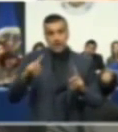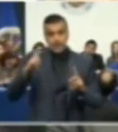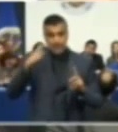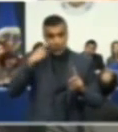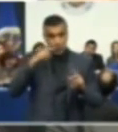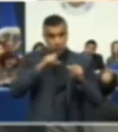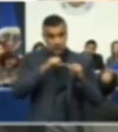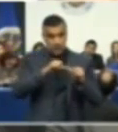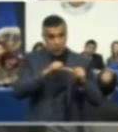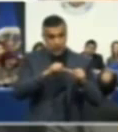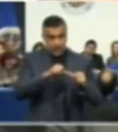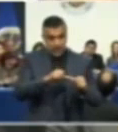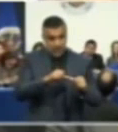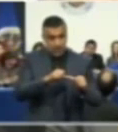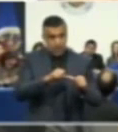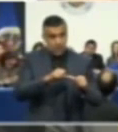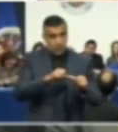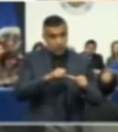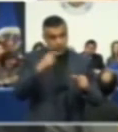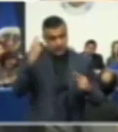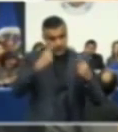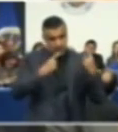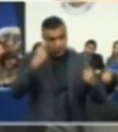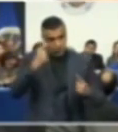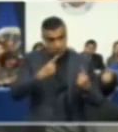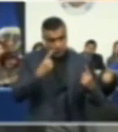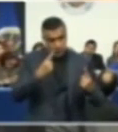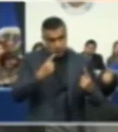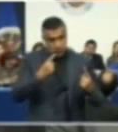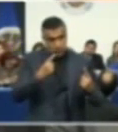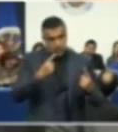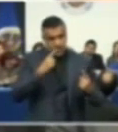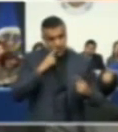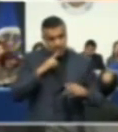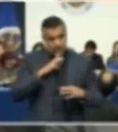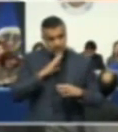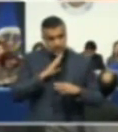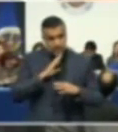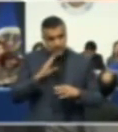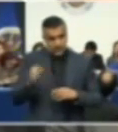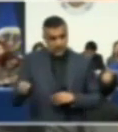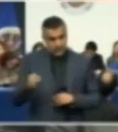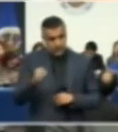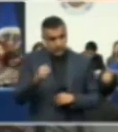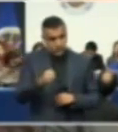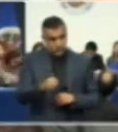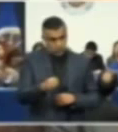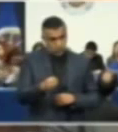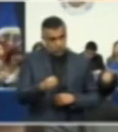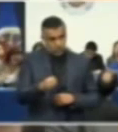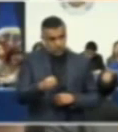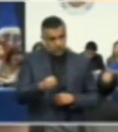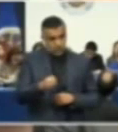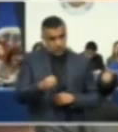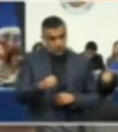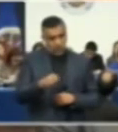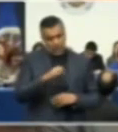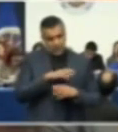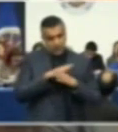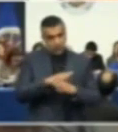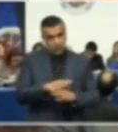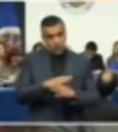continuaría precisamente contemplando la figura de la interdicción y la